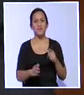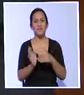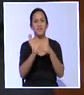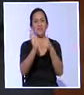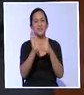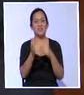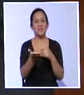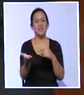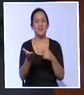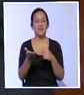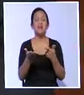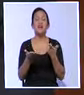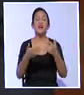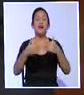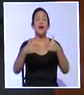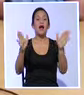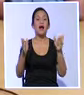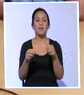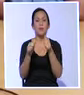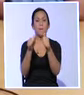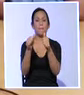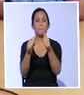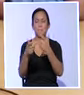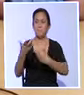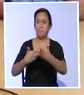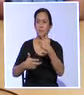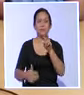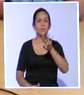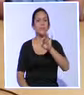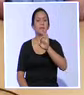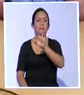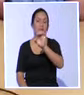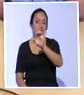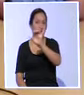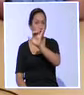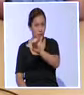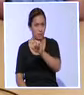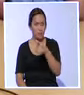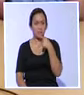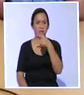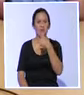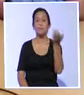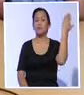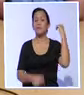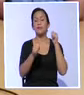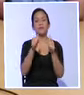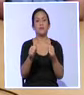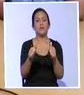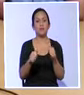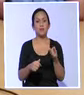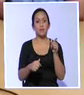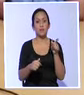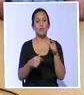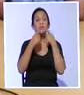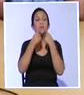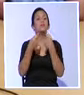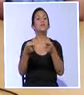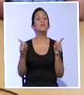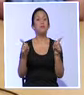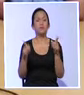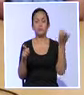moreno dará apertura a figuras políticas una de ellas de cynthia viteri ex candidata presidencial esta convocatoria lo